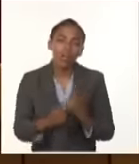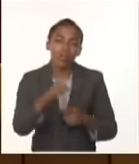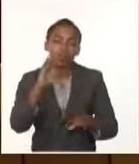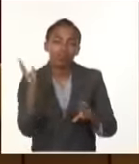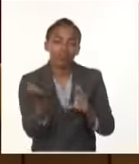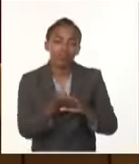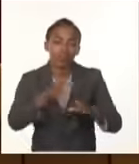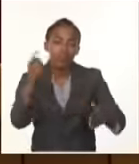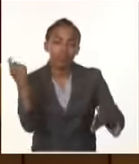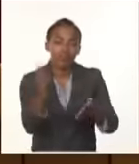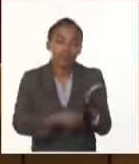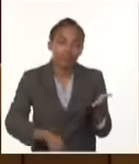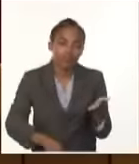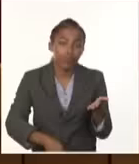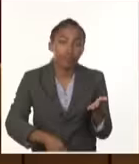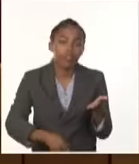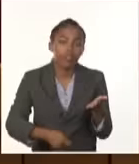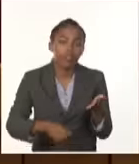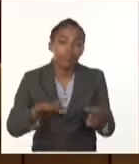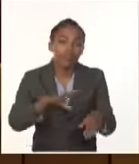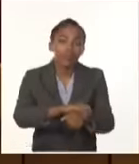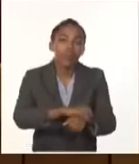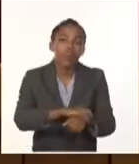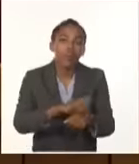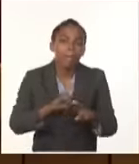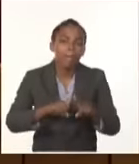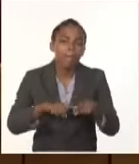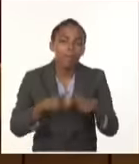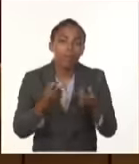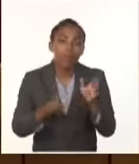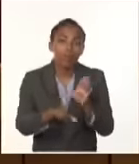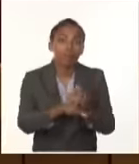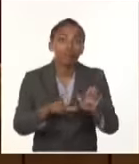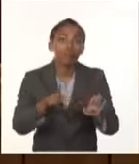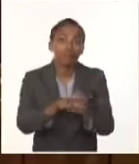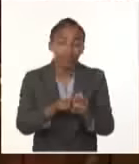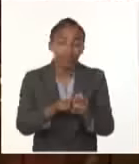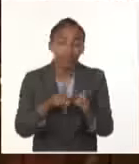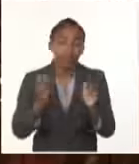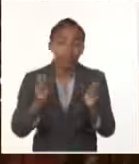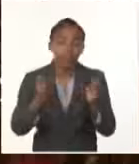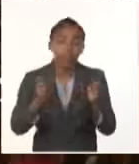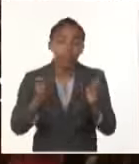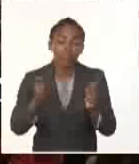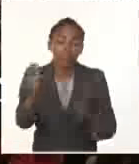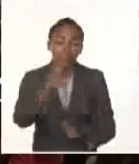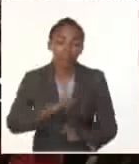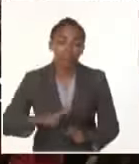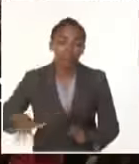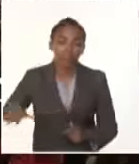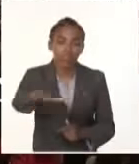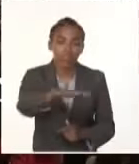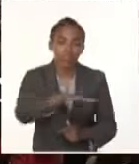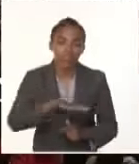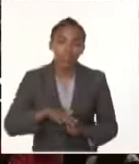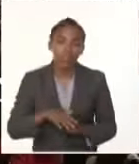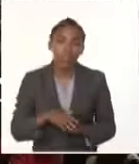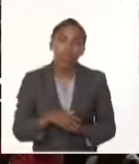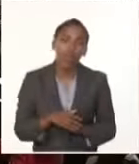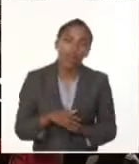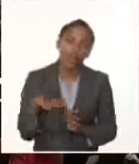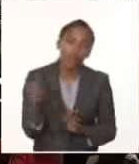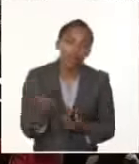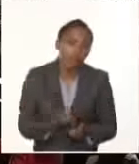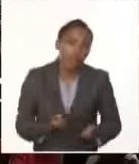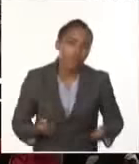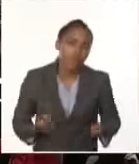o sancionados por delitos de elevada lesividad social. A pesar de estos esfuerzos, la